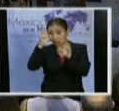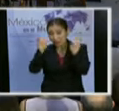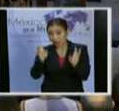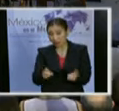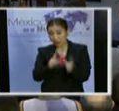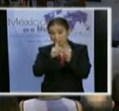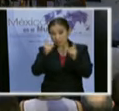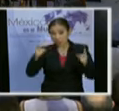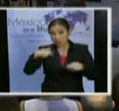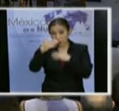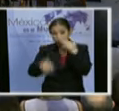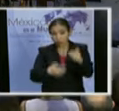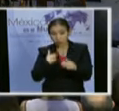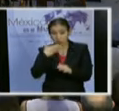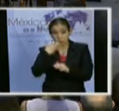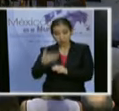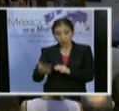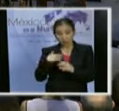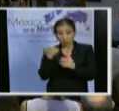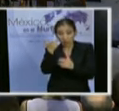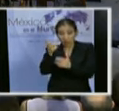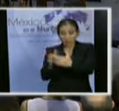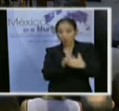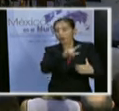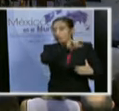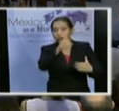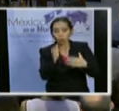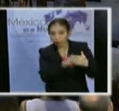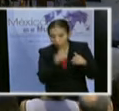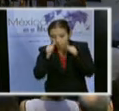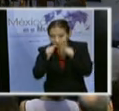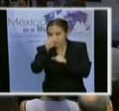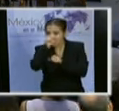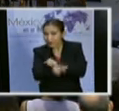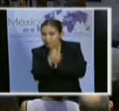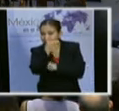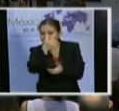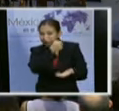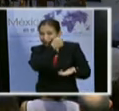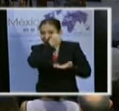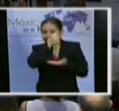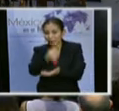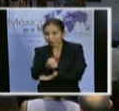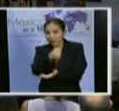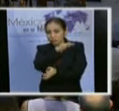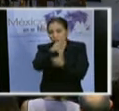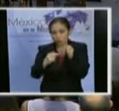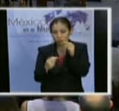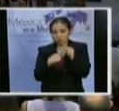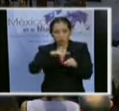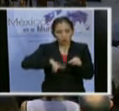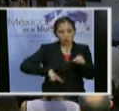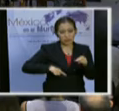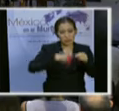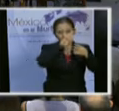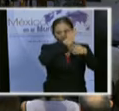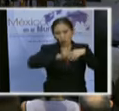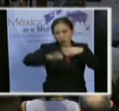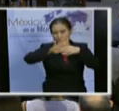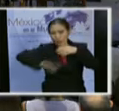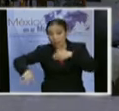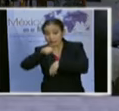medición no puede pensarse al margen de los presupuestos públicos, es decir, los presupuestos domésticos en todos los niveles de gobierno, ya